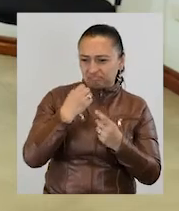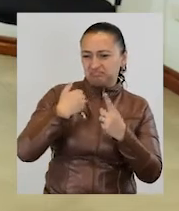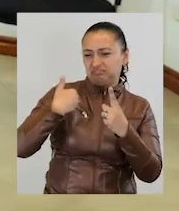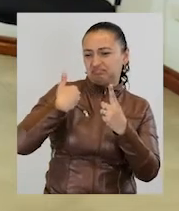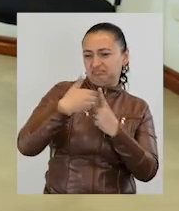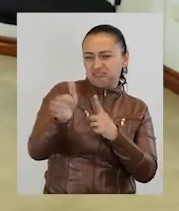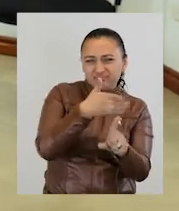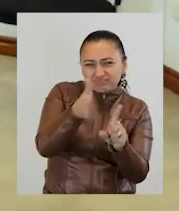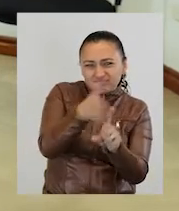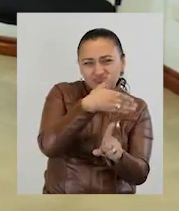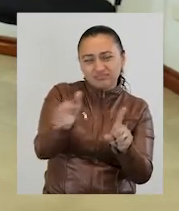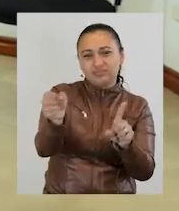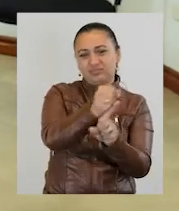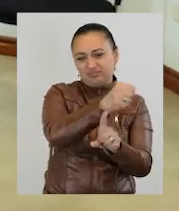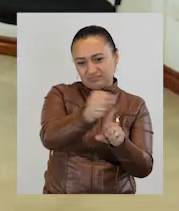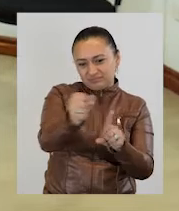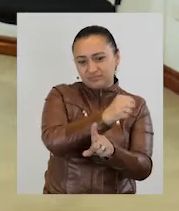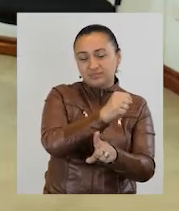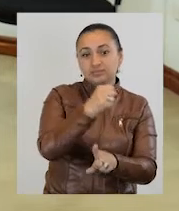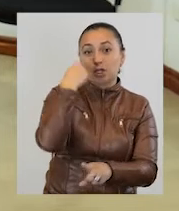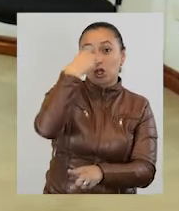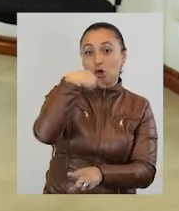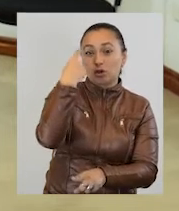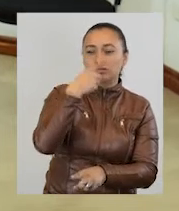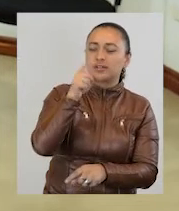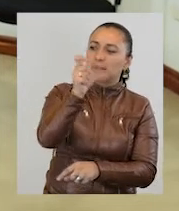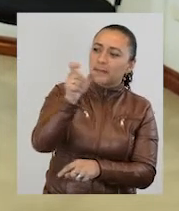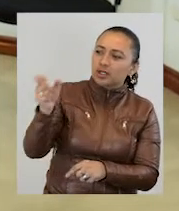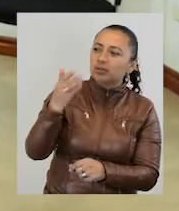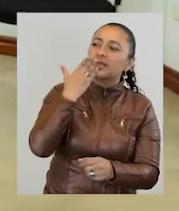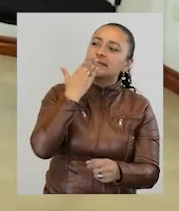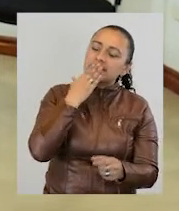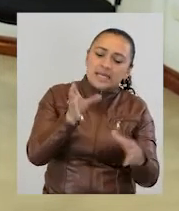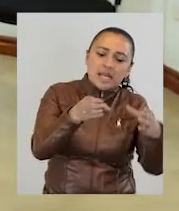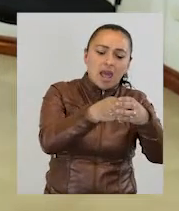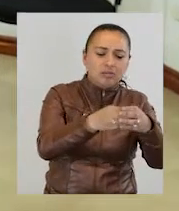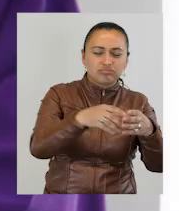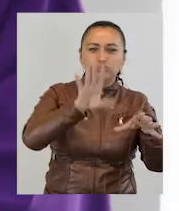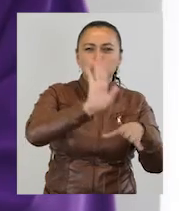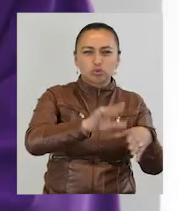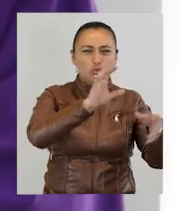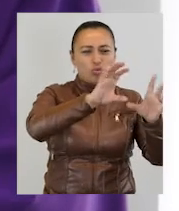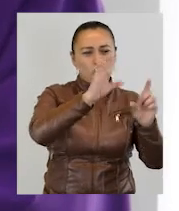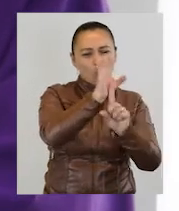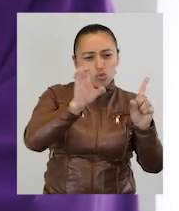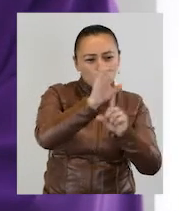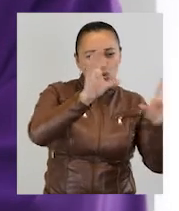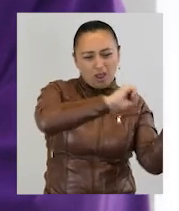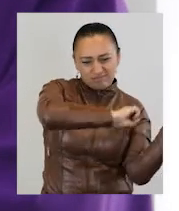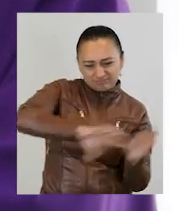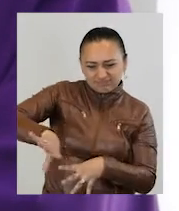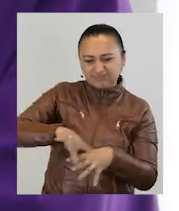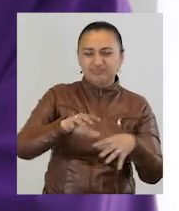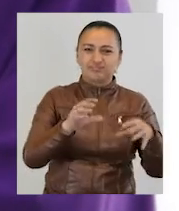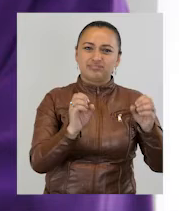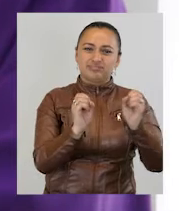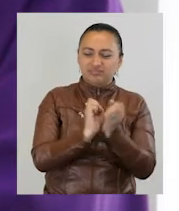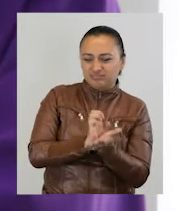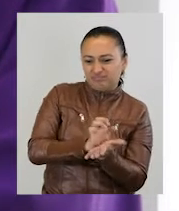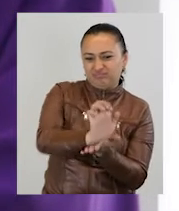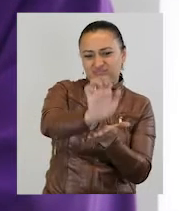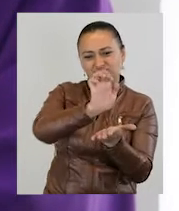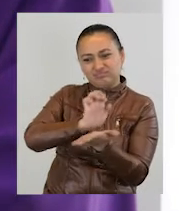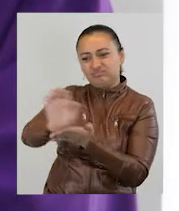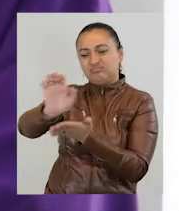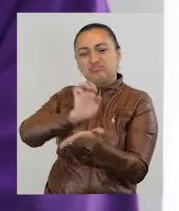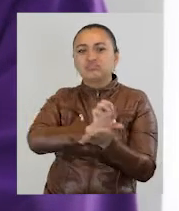asesinadas, despreciadas, minusvaloradas, el rostro de indígenas despojados de su cultura, de